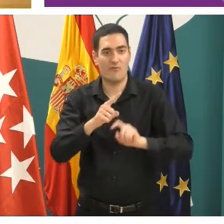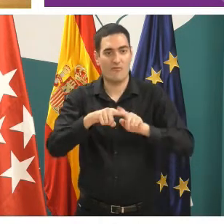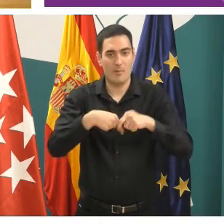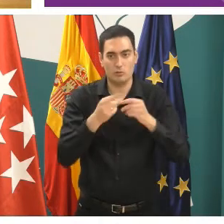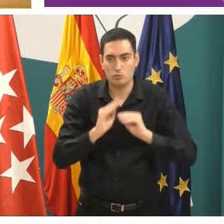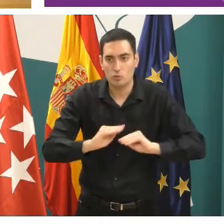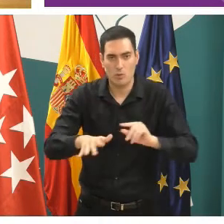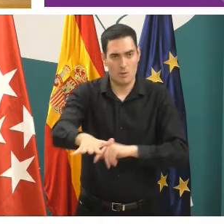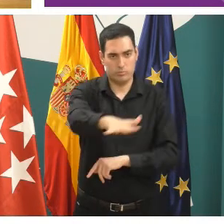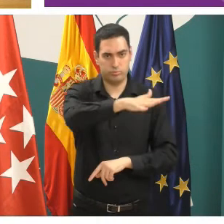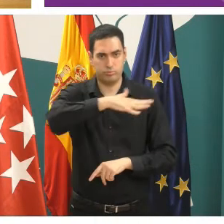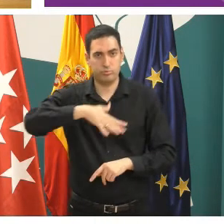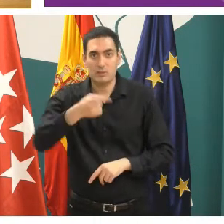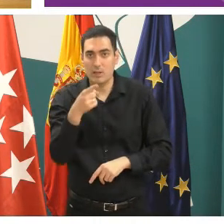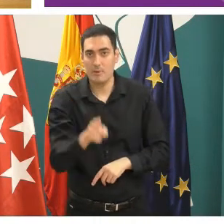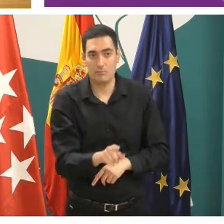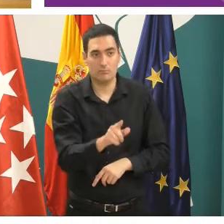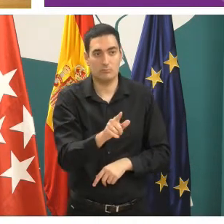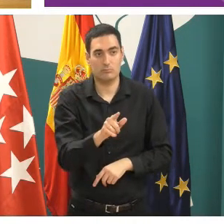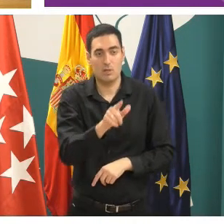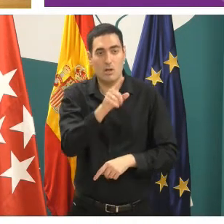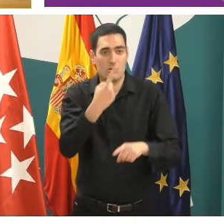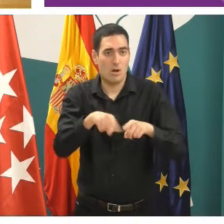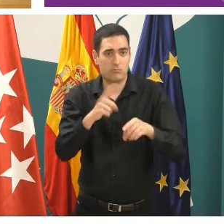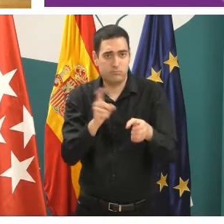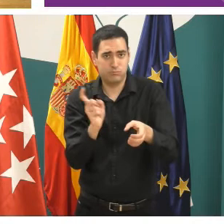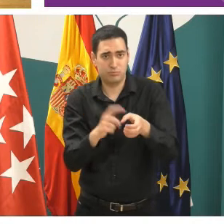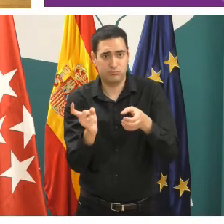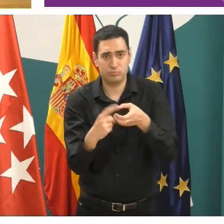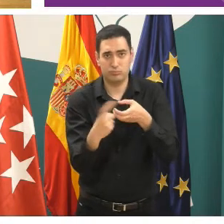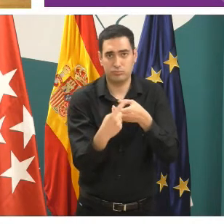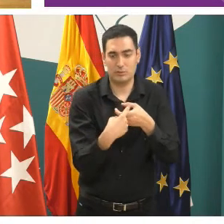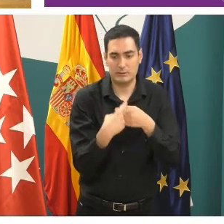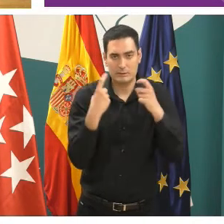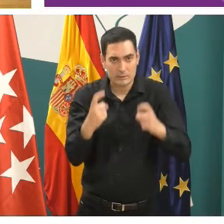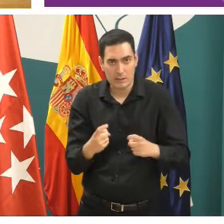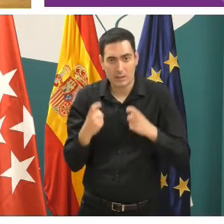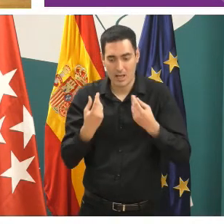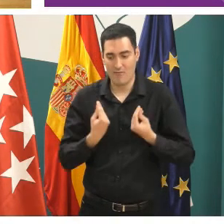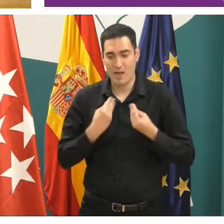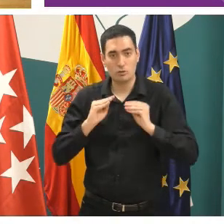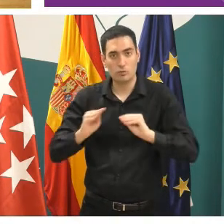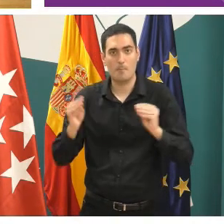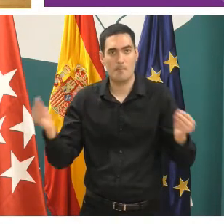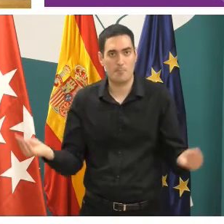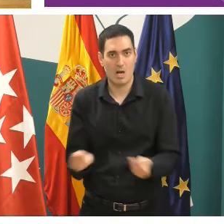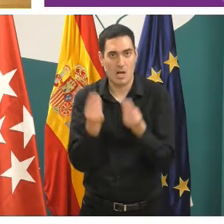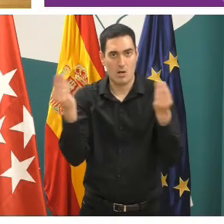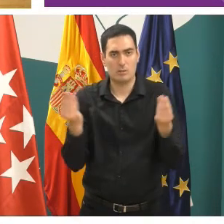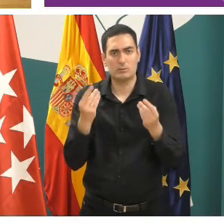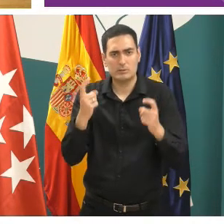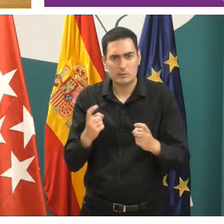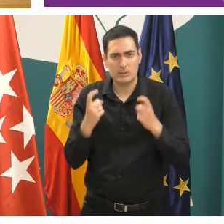su entorno, de que entre todos los agentes implicados logremos mejorar su vida y logremos llevar a